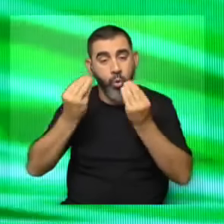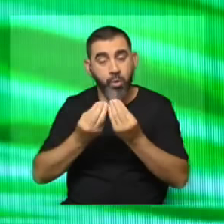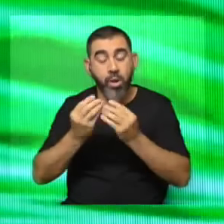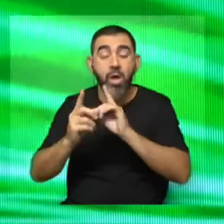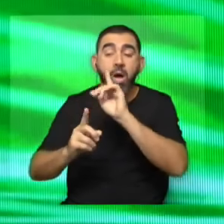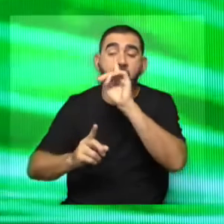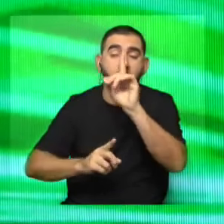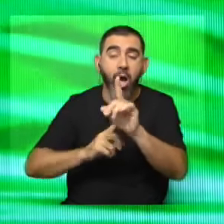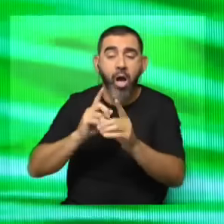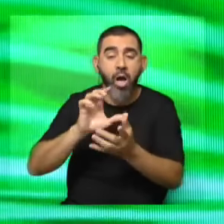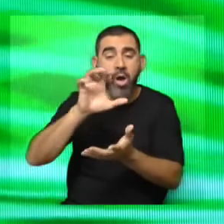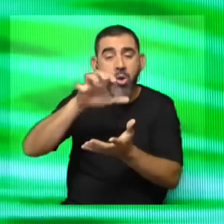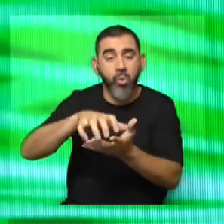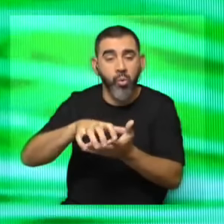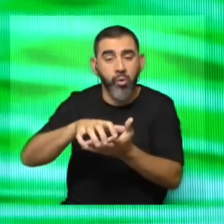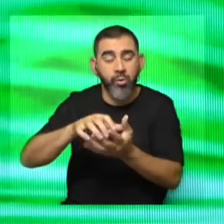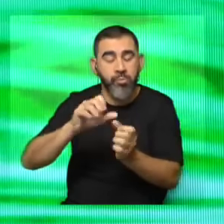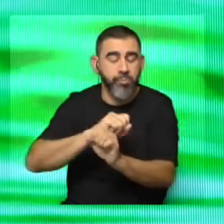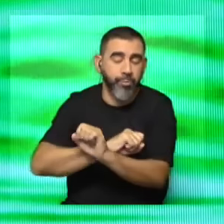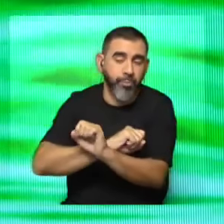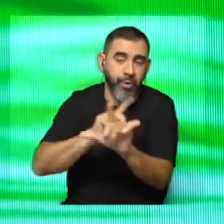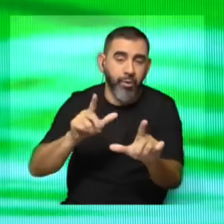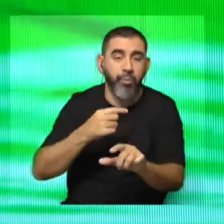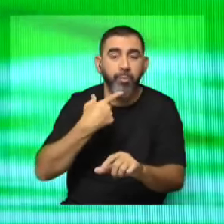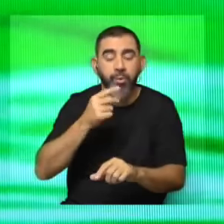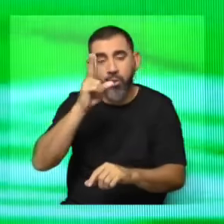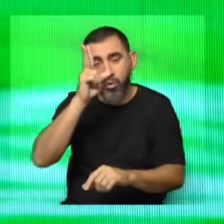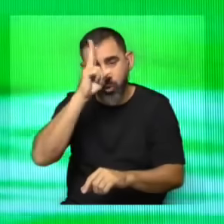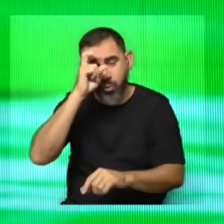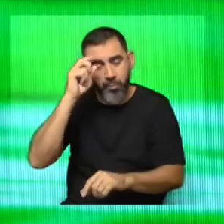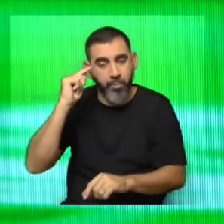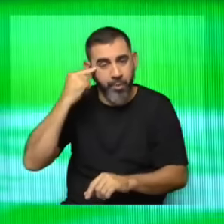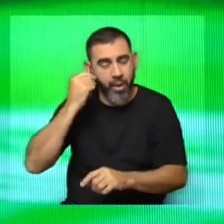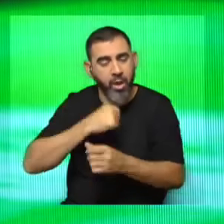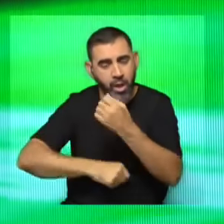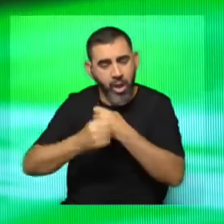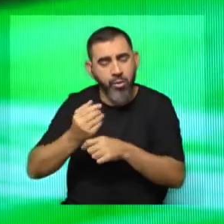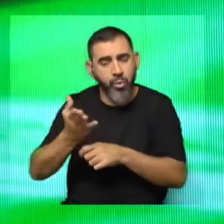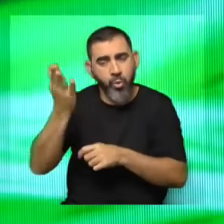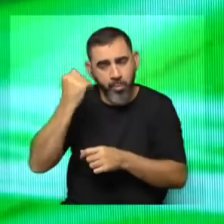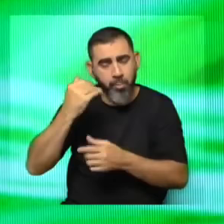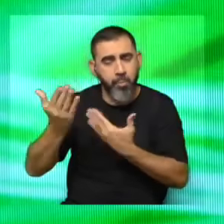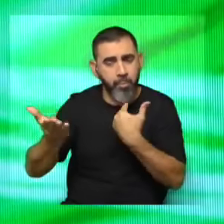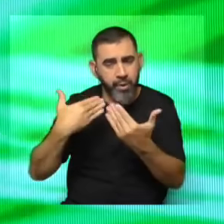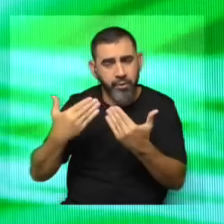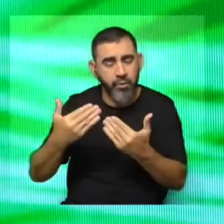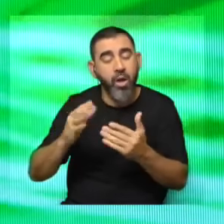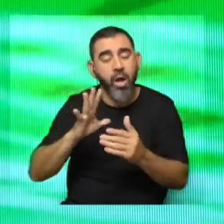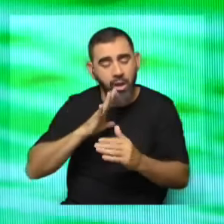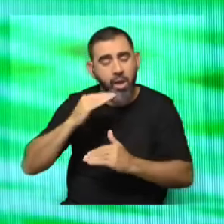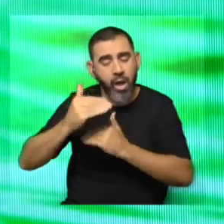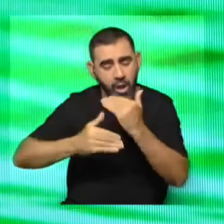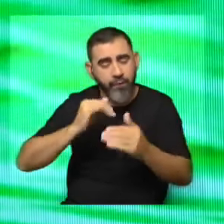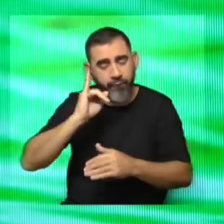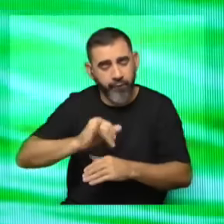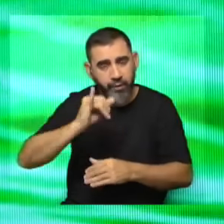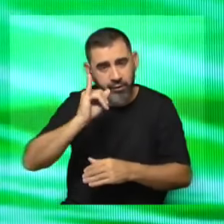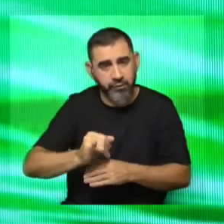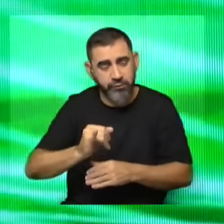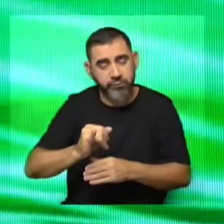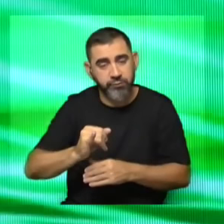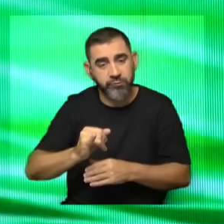lugares es particularmente acuciante por ejemplo el hospital viar de B todo el año pasado estuvimos trabajando en ese tema se han logrado avances es cierto con